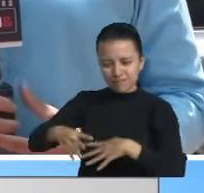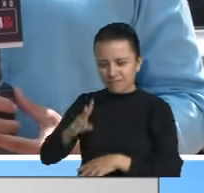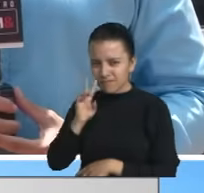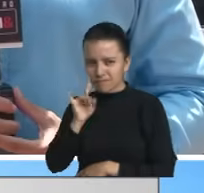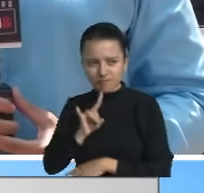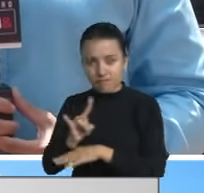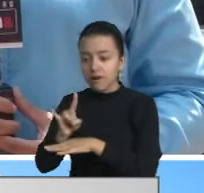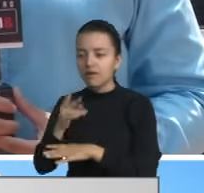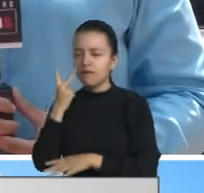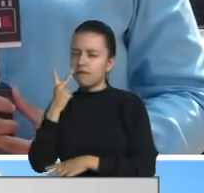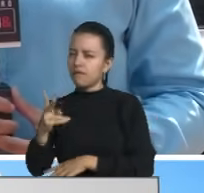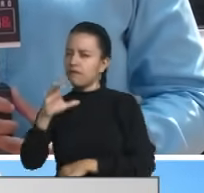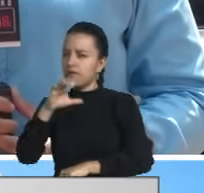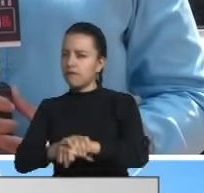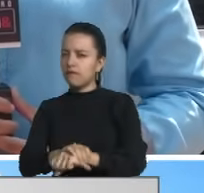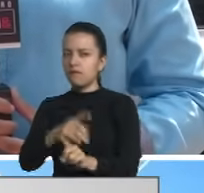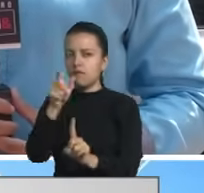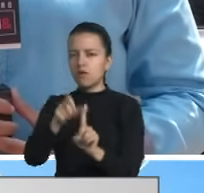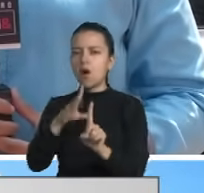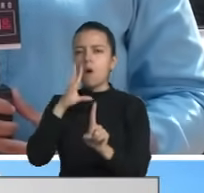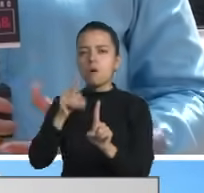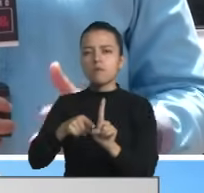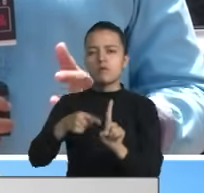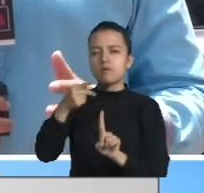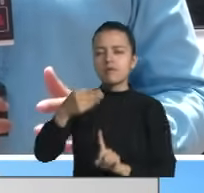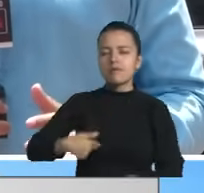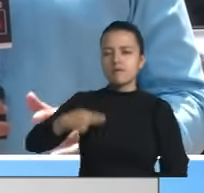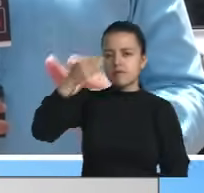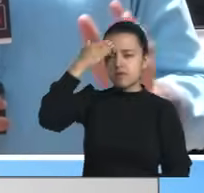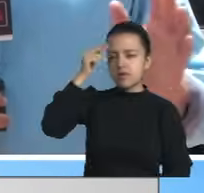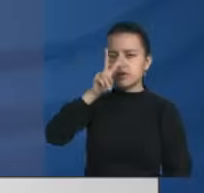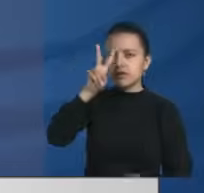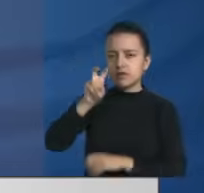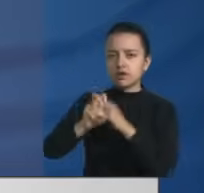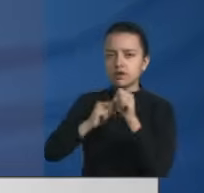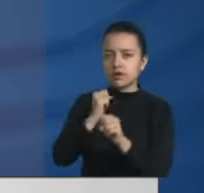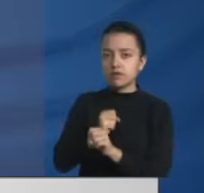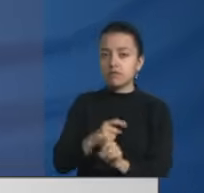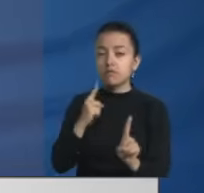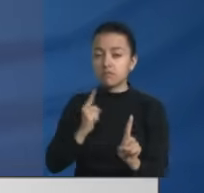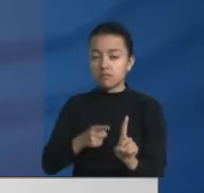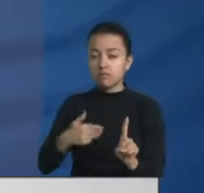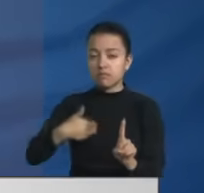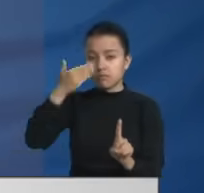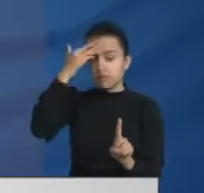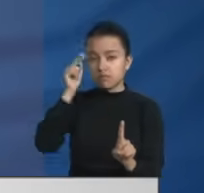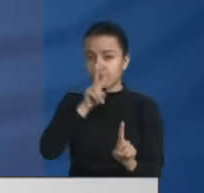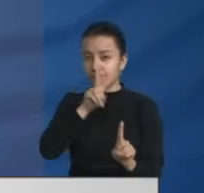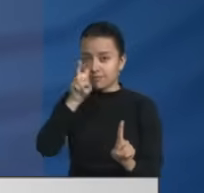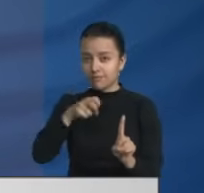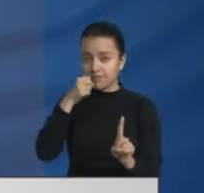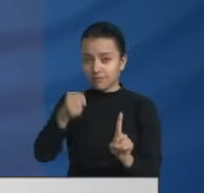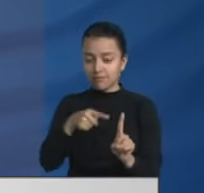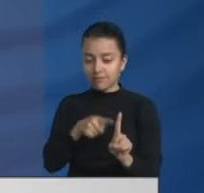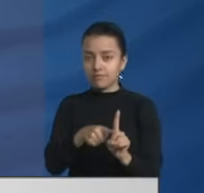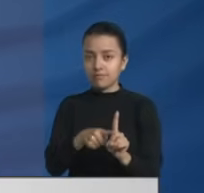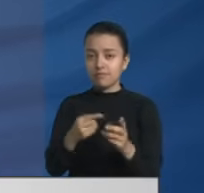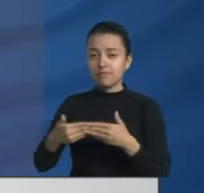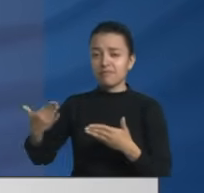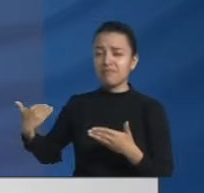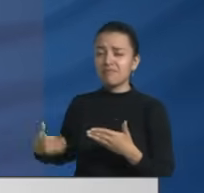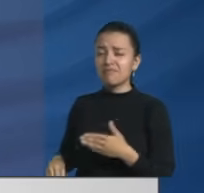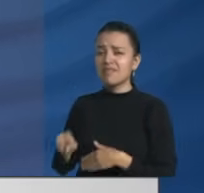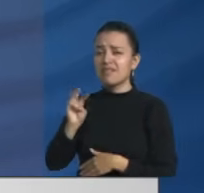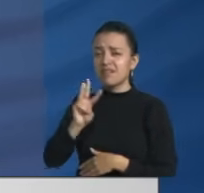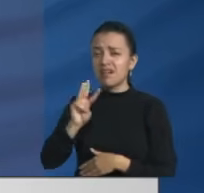Policía Metropolitana capturó a un hombre de 27 años y mucha atención. Tiene 27 años y 33 anotaciones